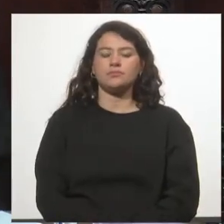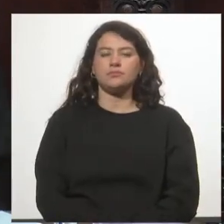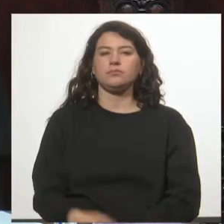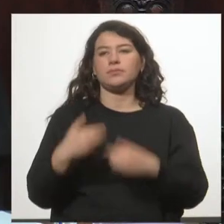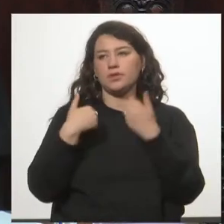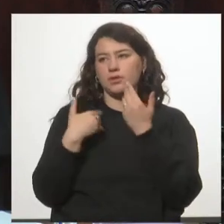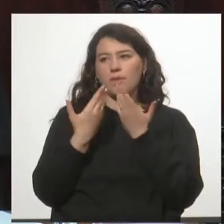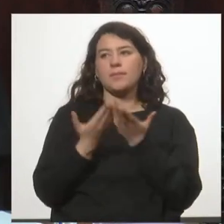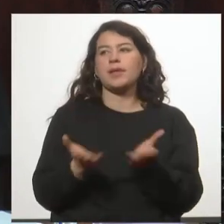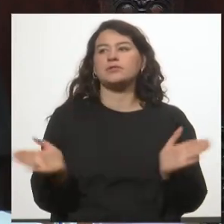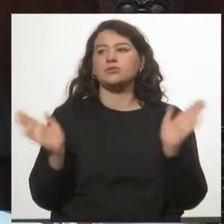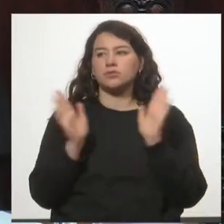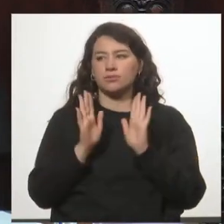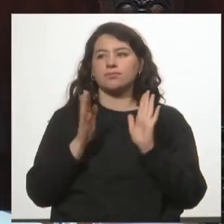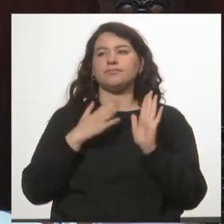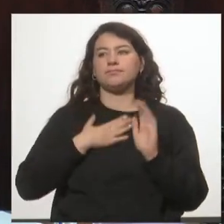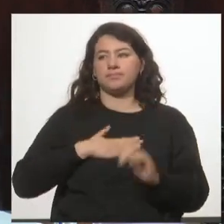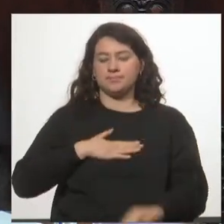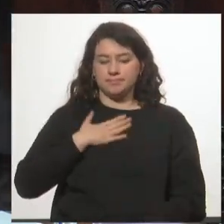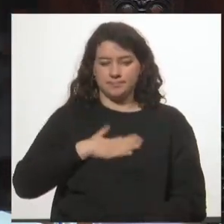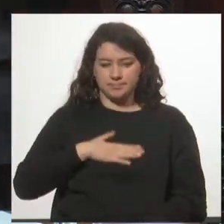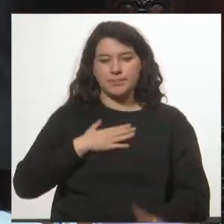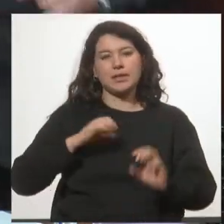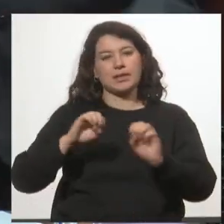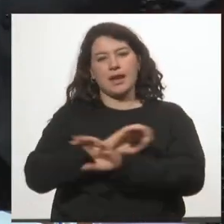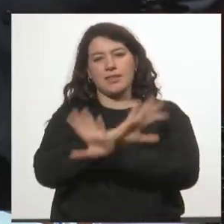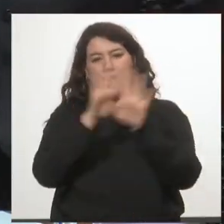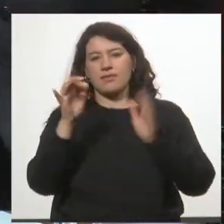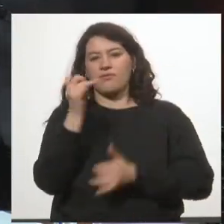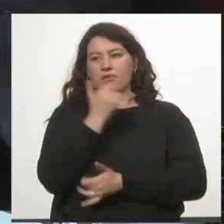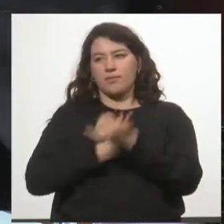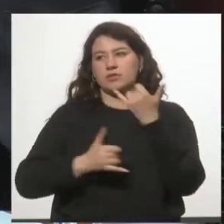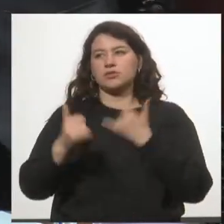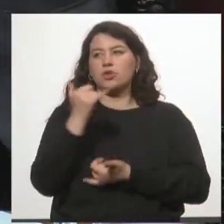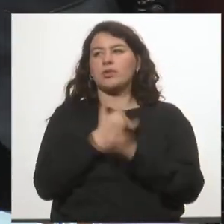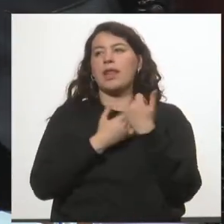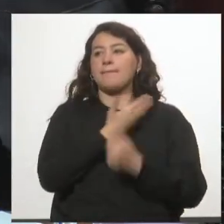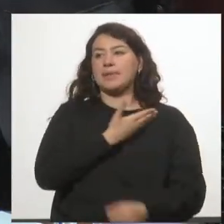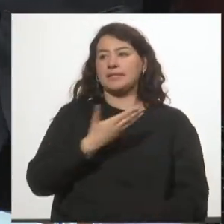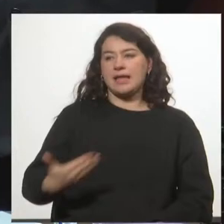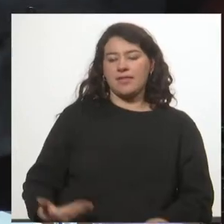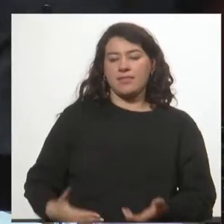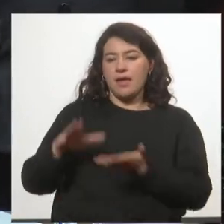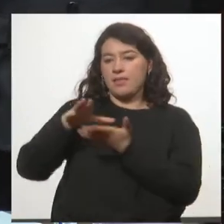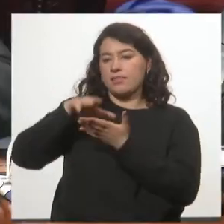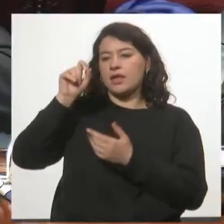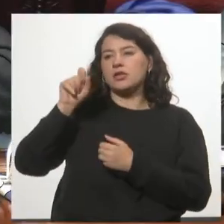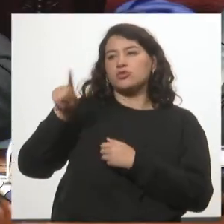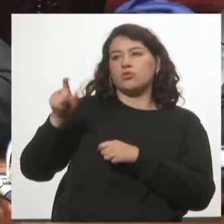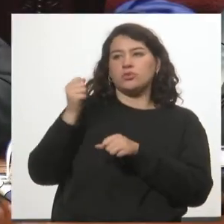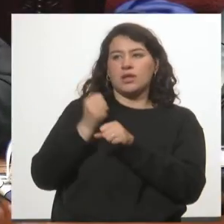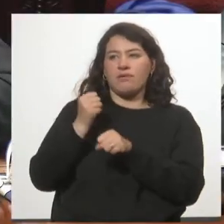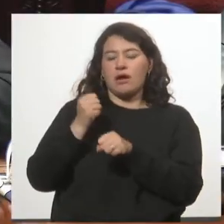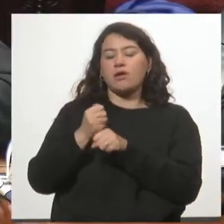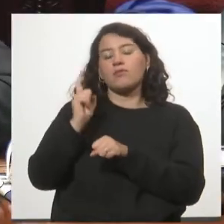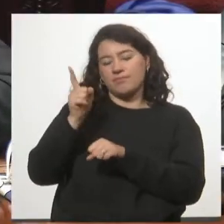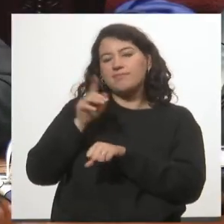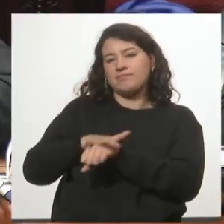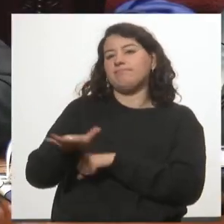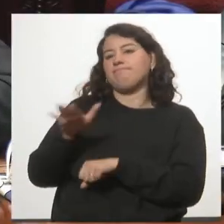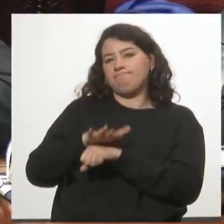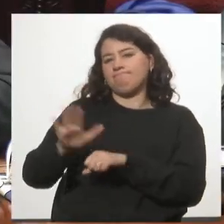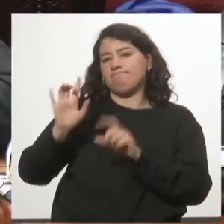comienzo por celebrar la claridad de la información que ha dado el presidente de antel y su trabajo que vale la pena felicitar